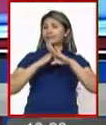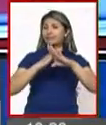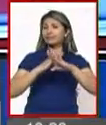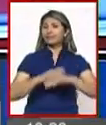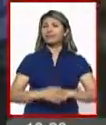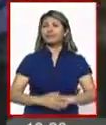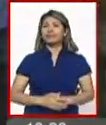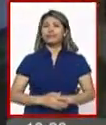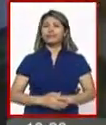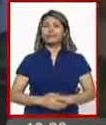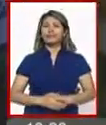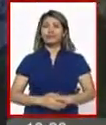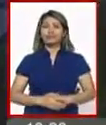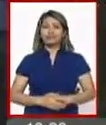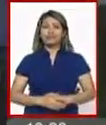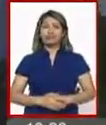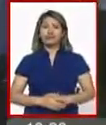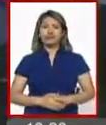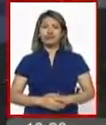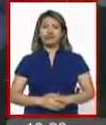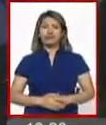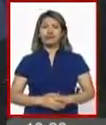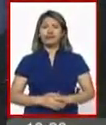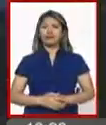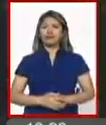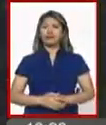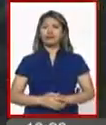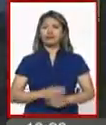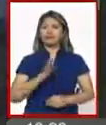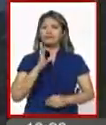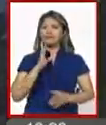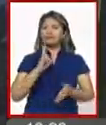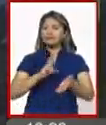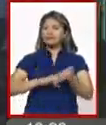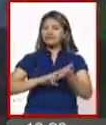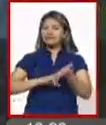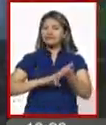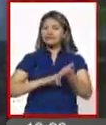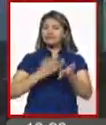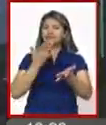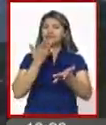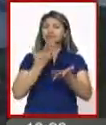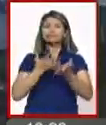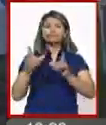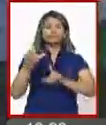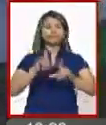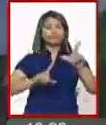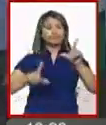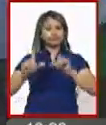mal. De que su azúcar ha subido, hágase una glicemia.